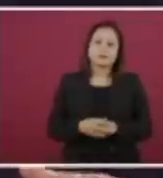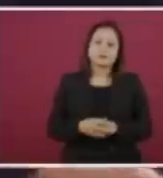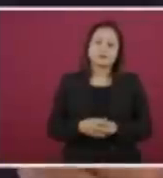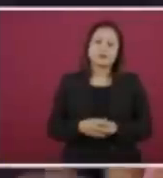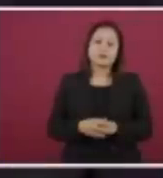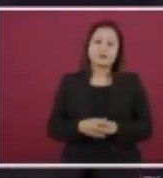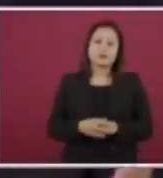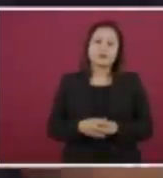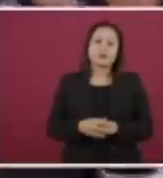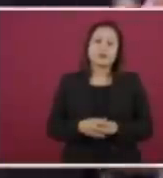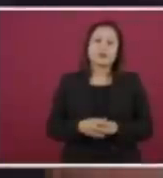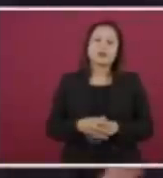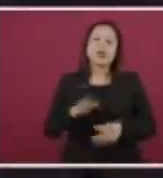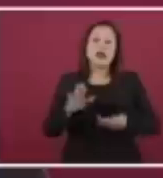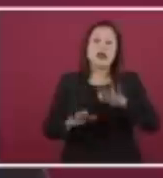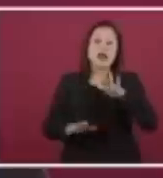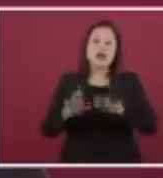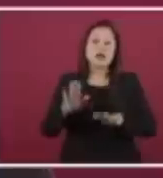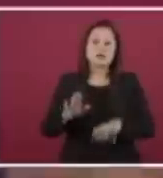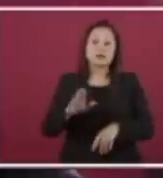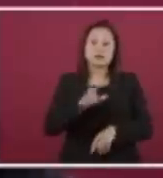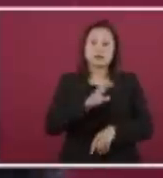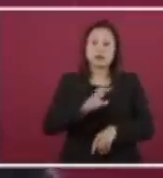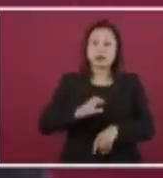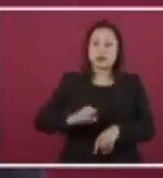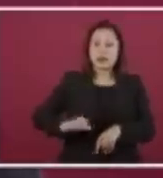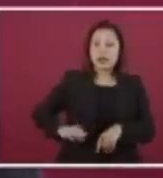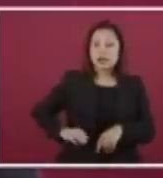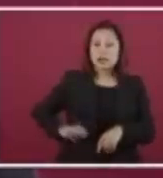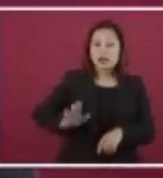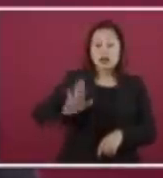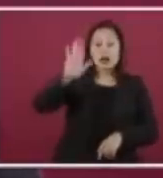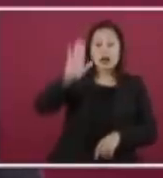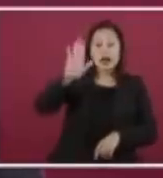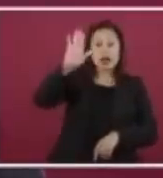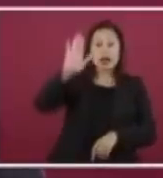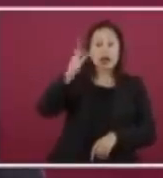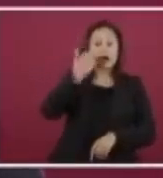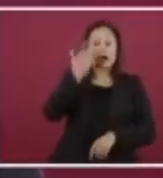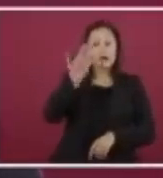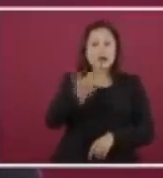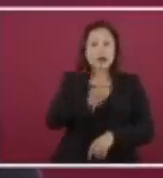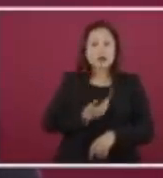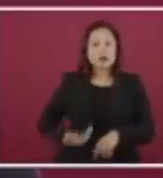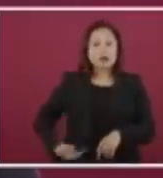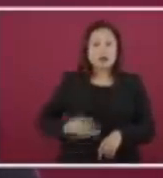habían más candidatos a regidores que a presidentes municipales.